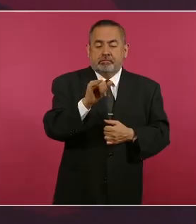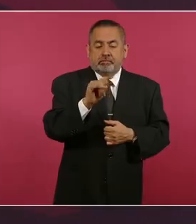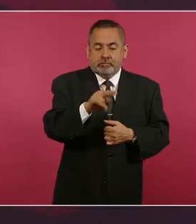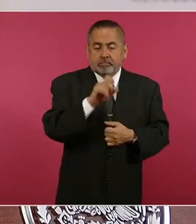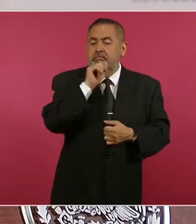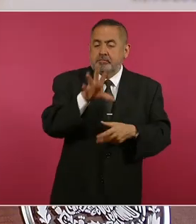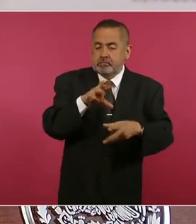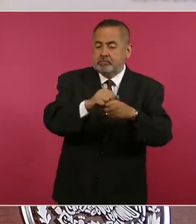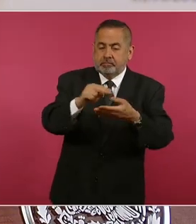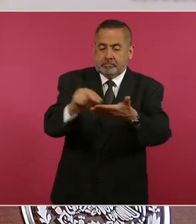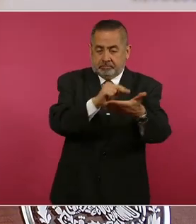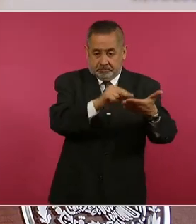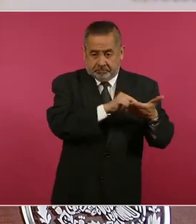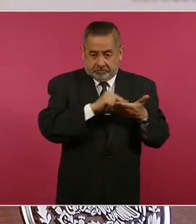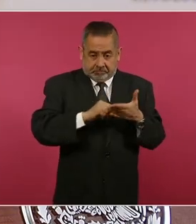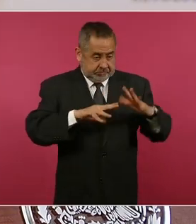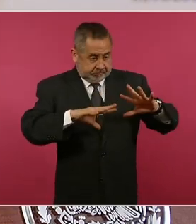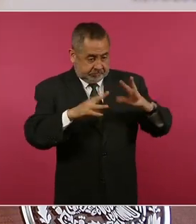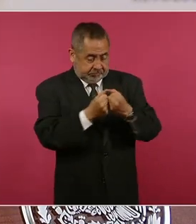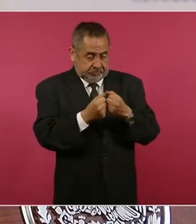firman,